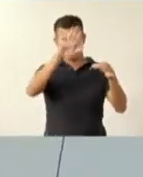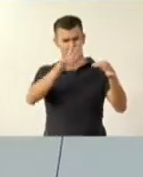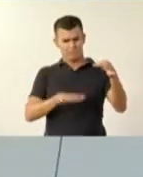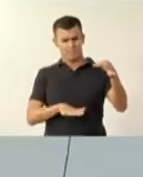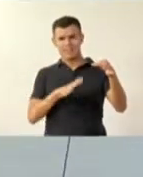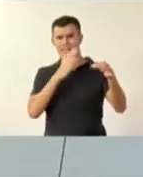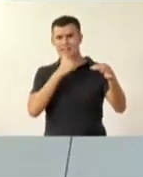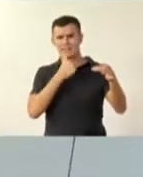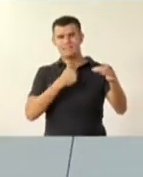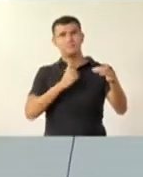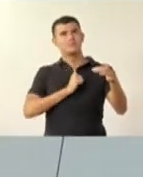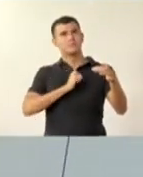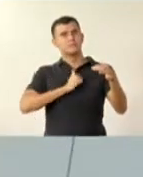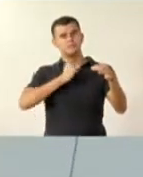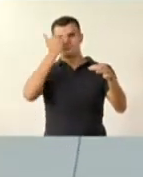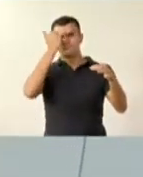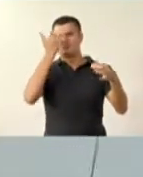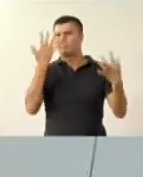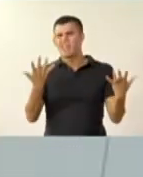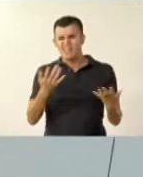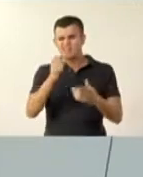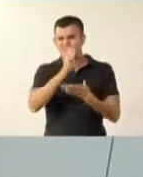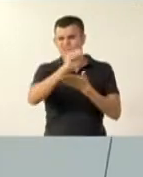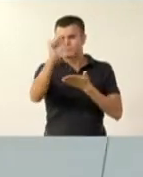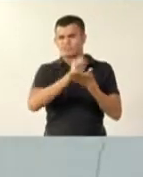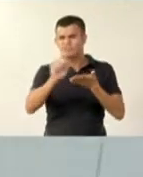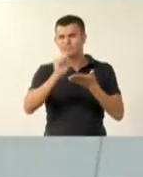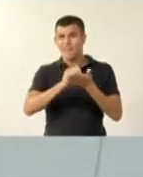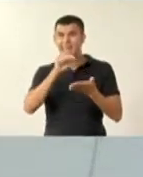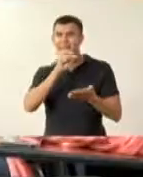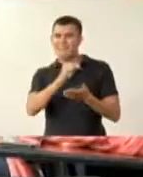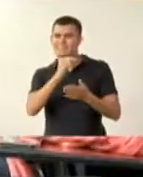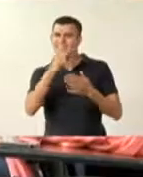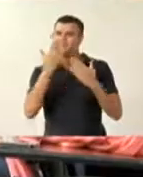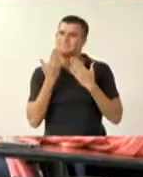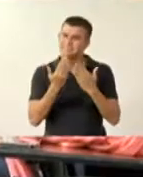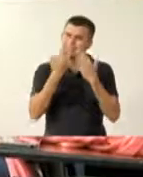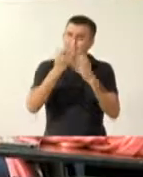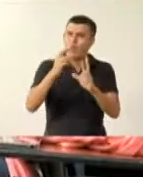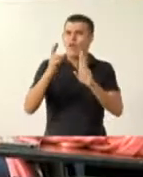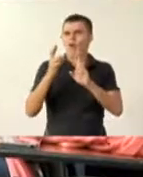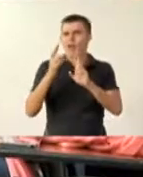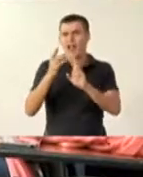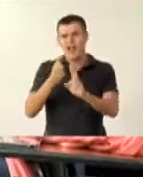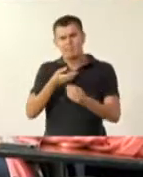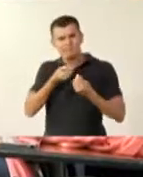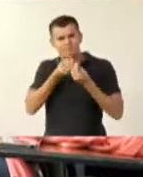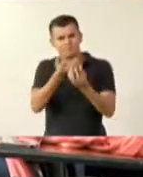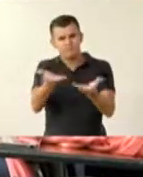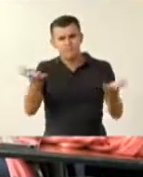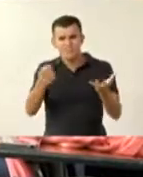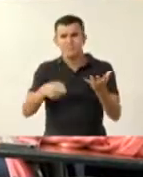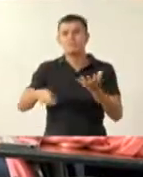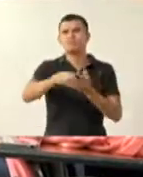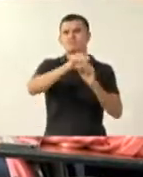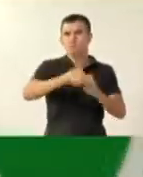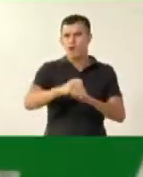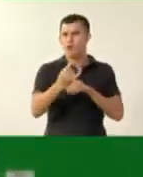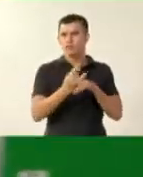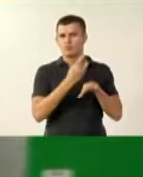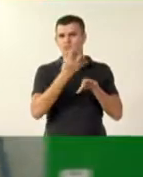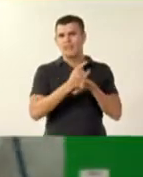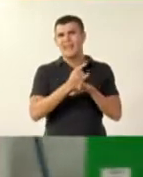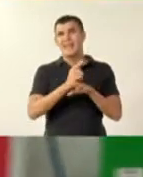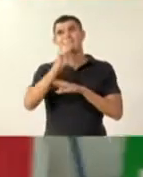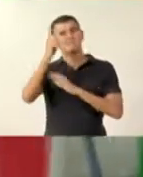la responsabilidad de desarrollar un contenido útil para la sociedad, y además de eso se enfrenta a las editoriales, en su mayoría